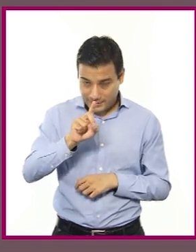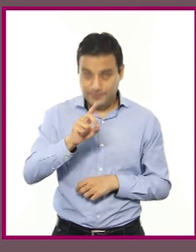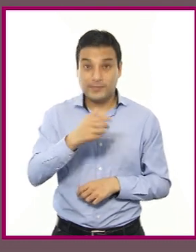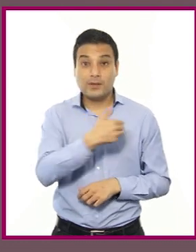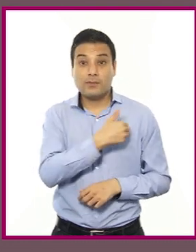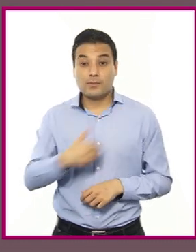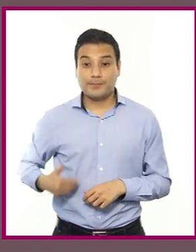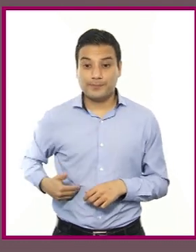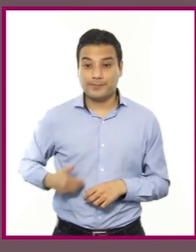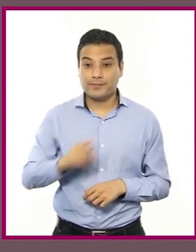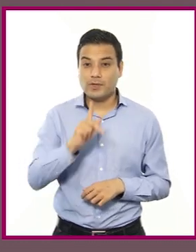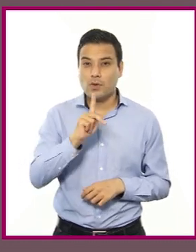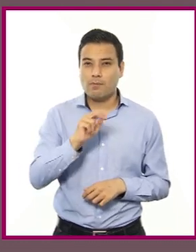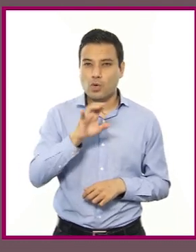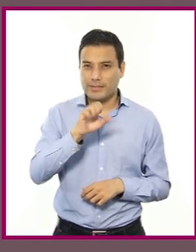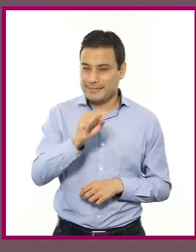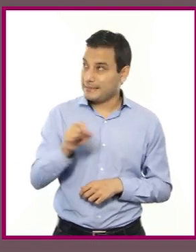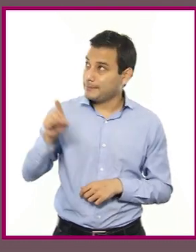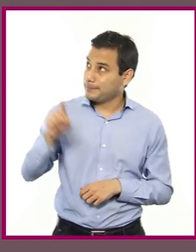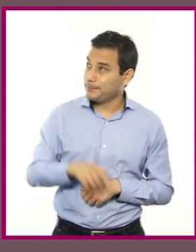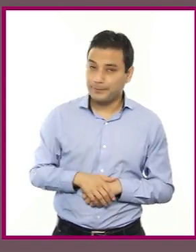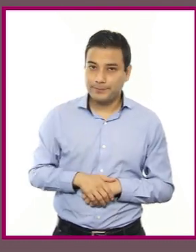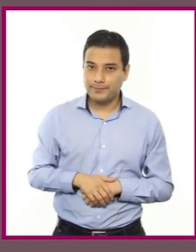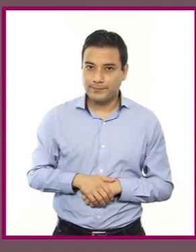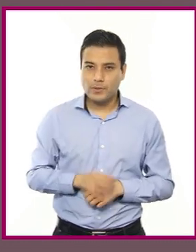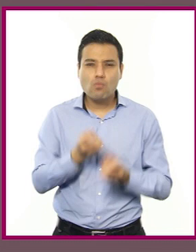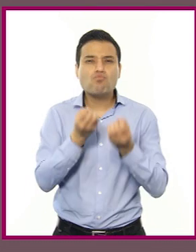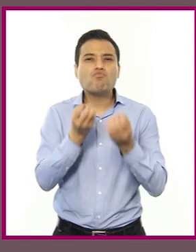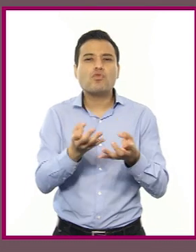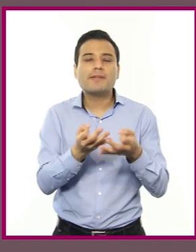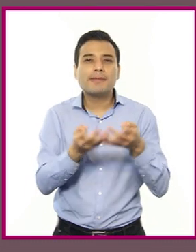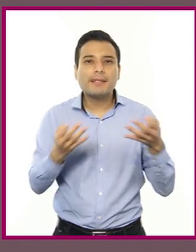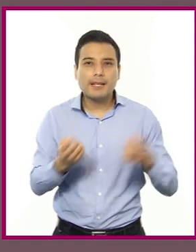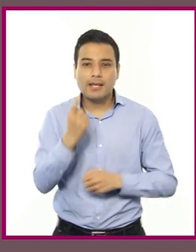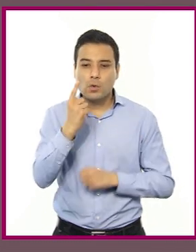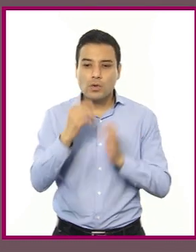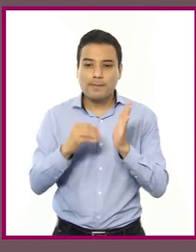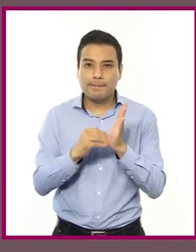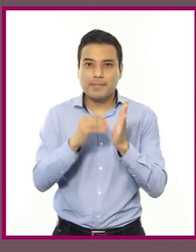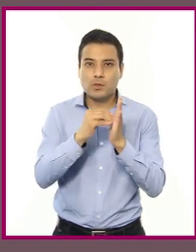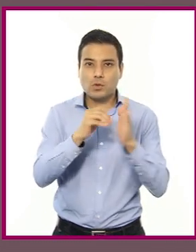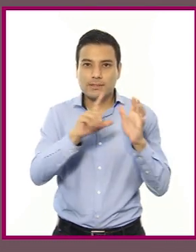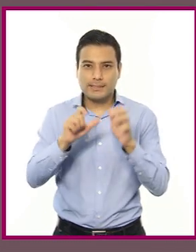Emilio Portes Gil, las hectáreas repartidas fueron